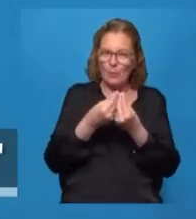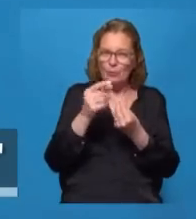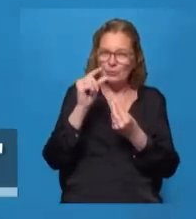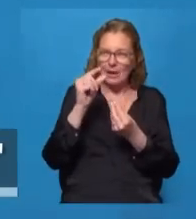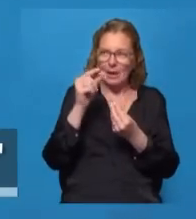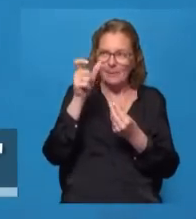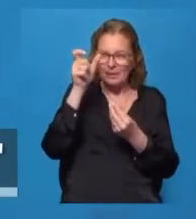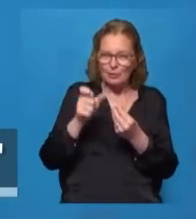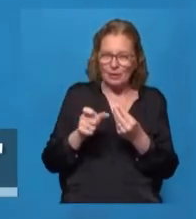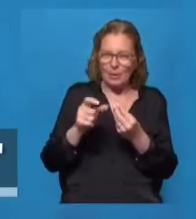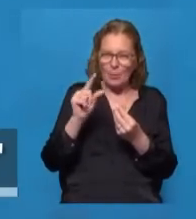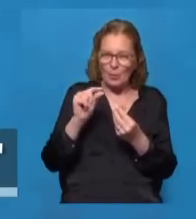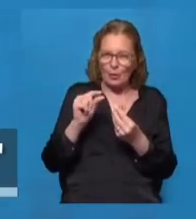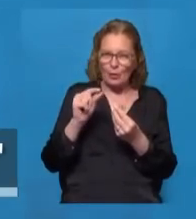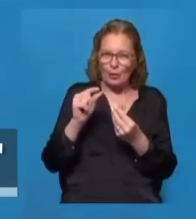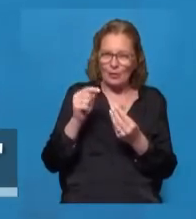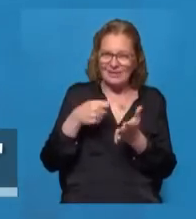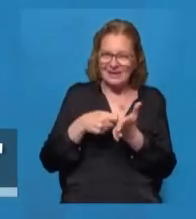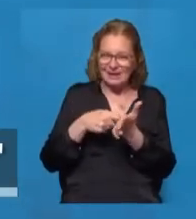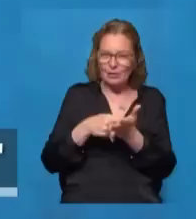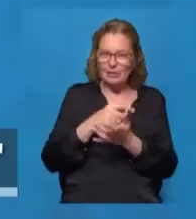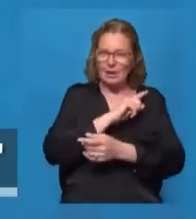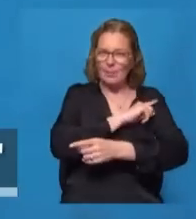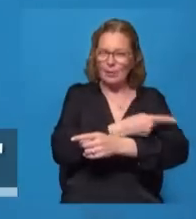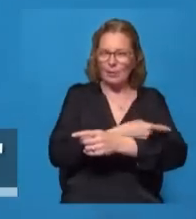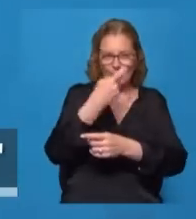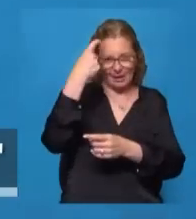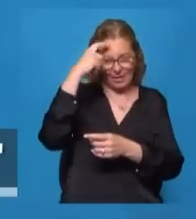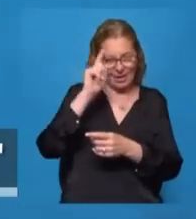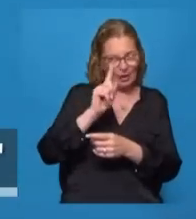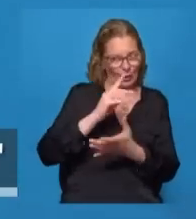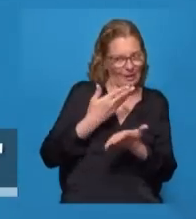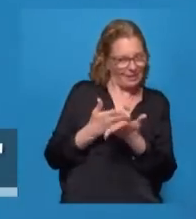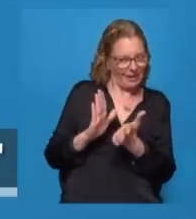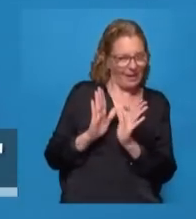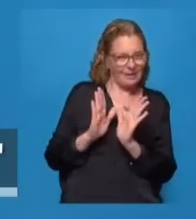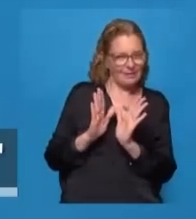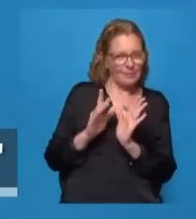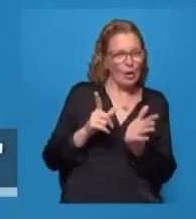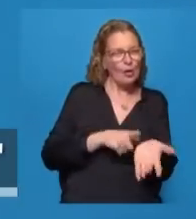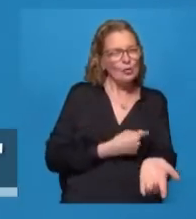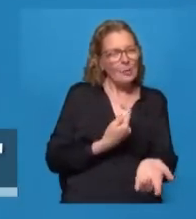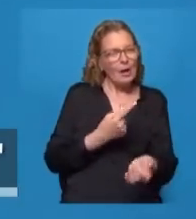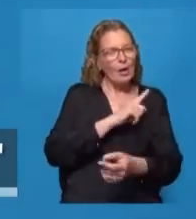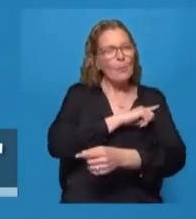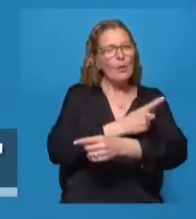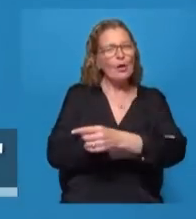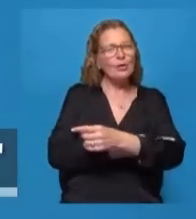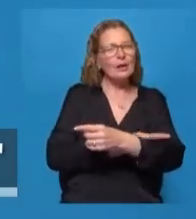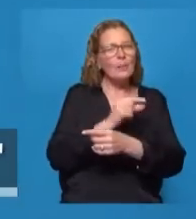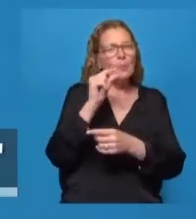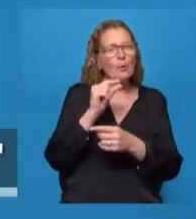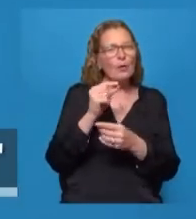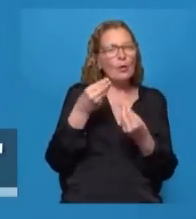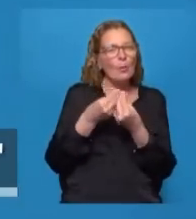dinero también tiene poder y esa es una idea que no hay que despreciar estamos acostumbrados a que el poder lo ejercen unos pocos que